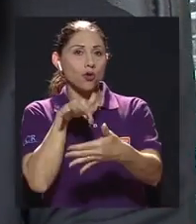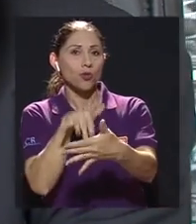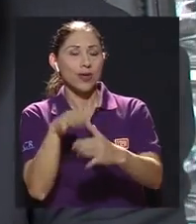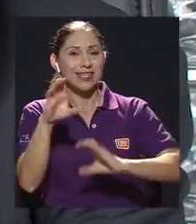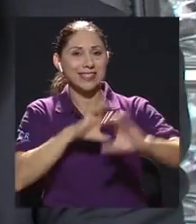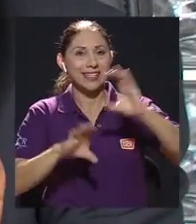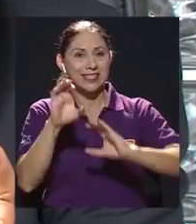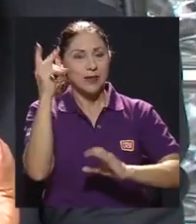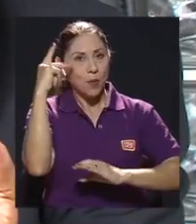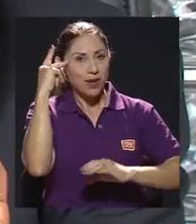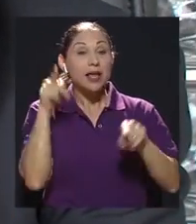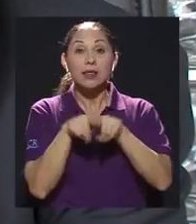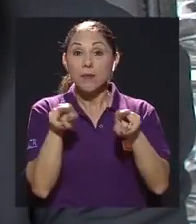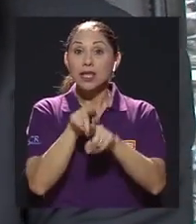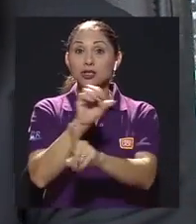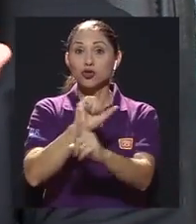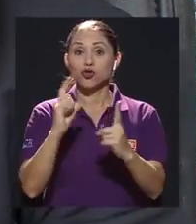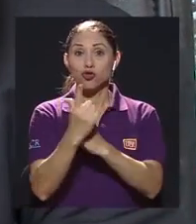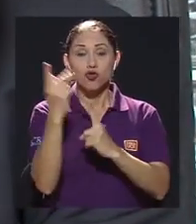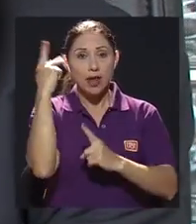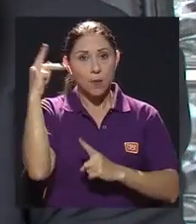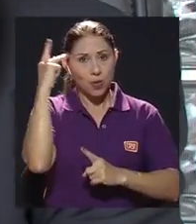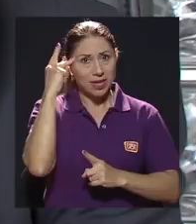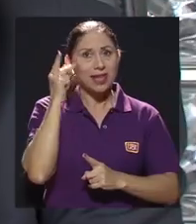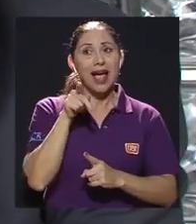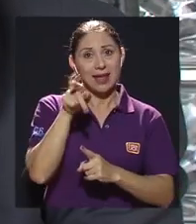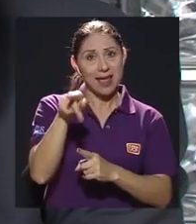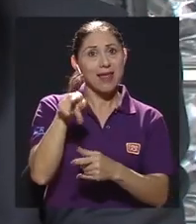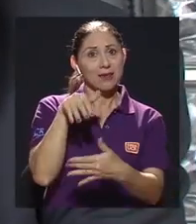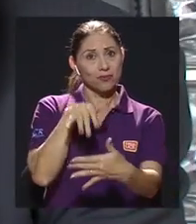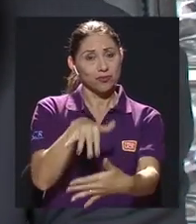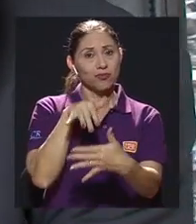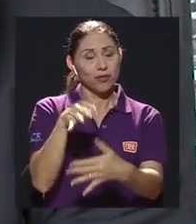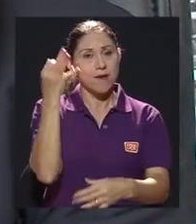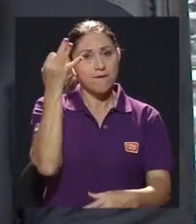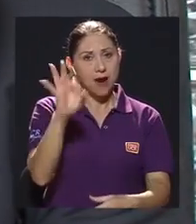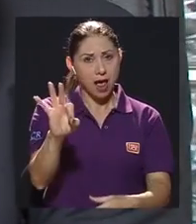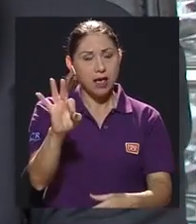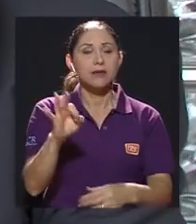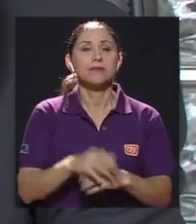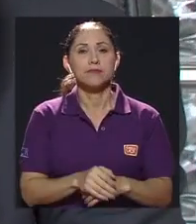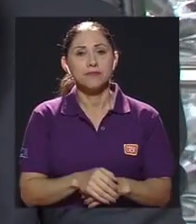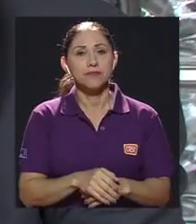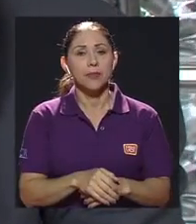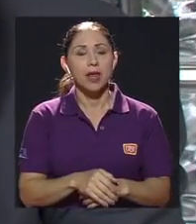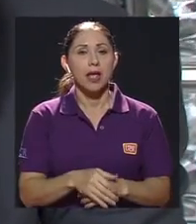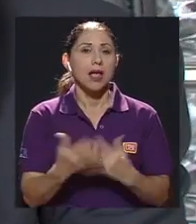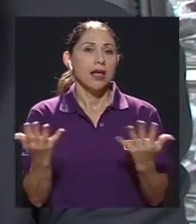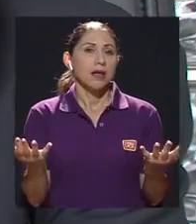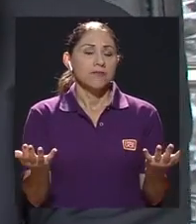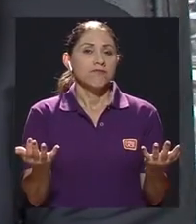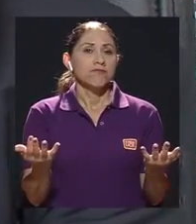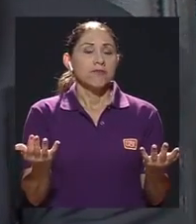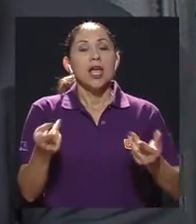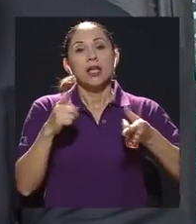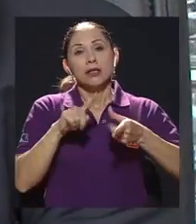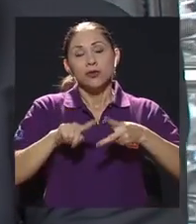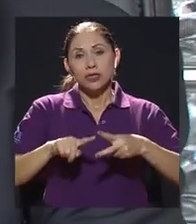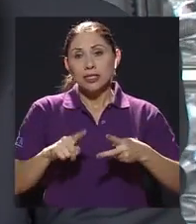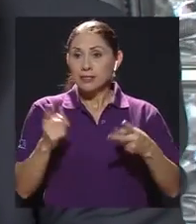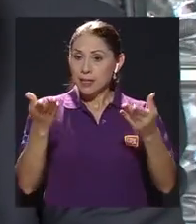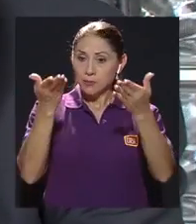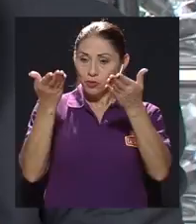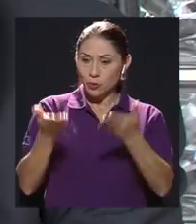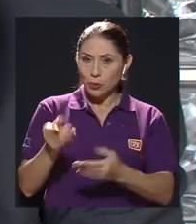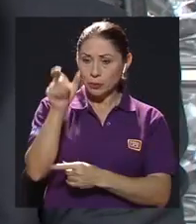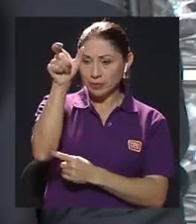de sociología política también que realizó Constantino en Francia, y entonces estamos en presencia de un